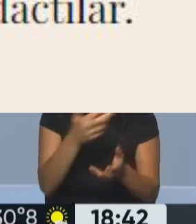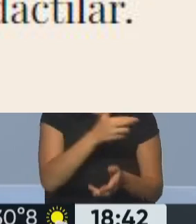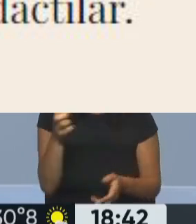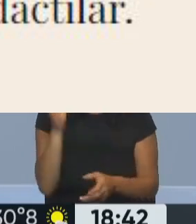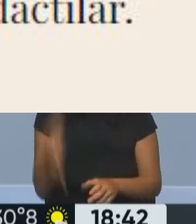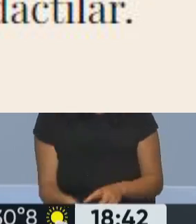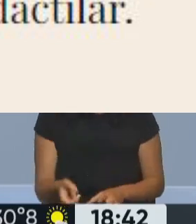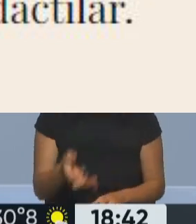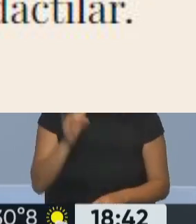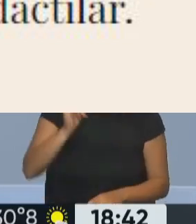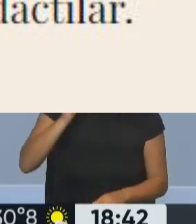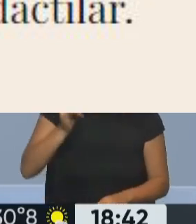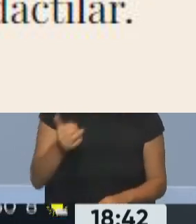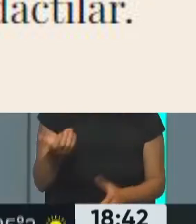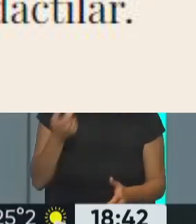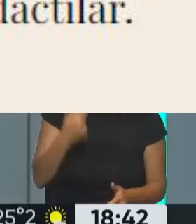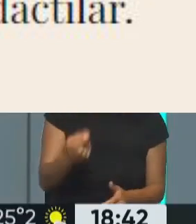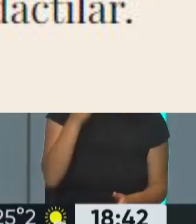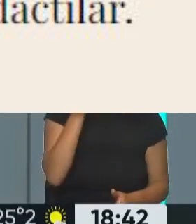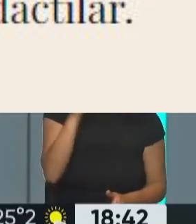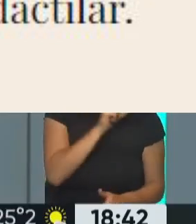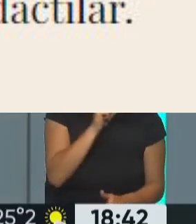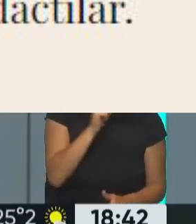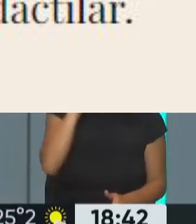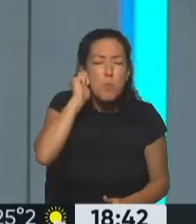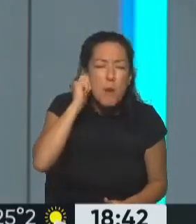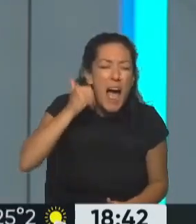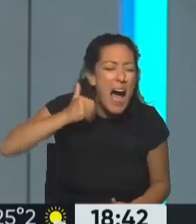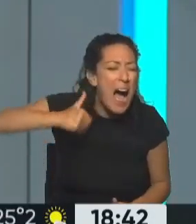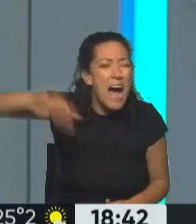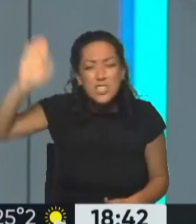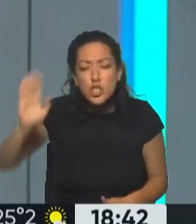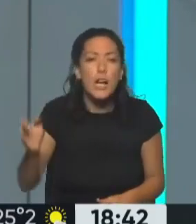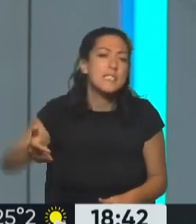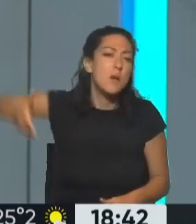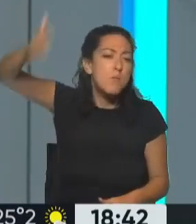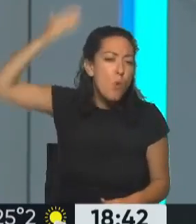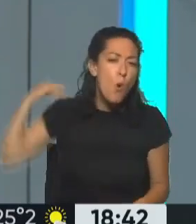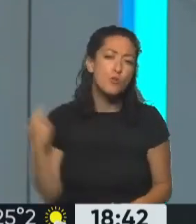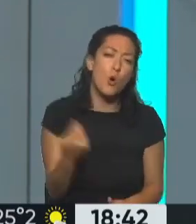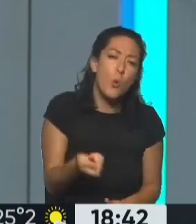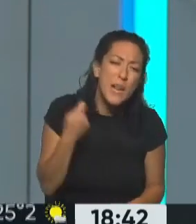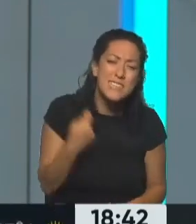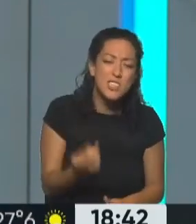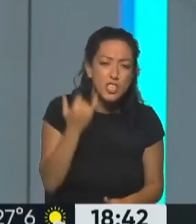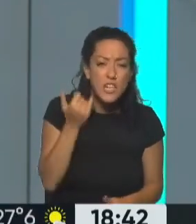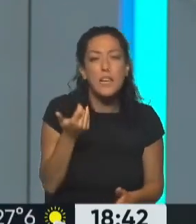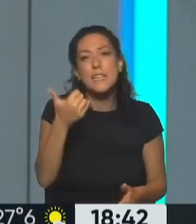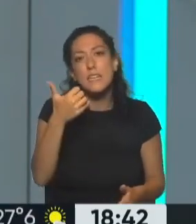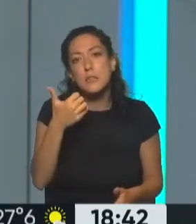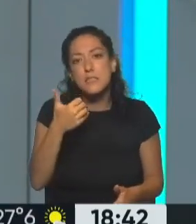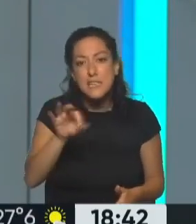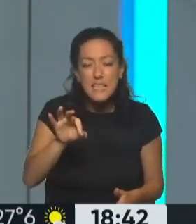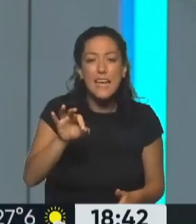Y 4. Y último, en los tótem de ANSES. El Banco Superbill ofrece la posibilidad de realizar la gestión de la fe de vida de